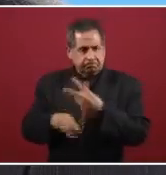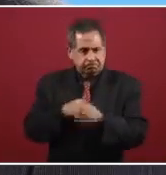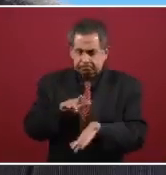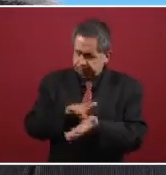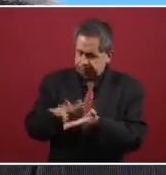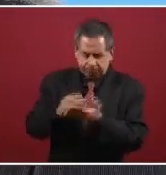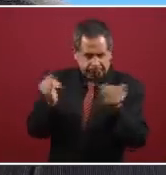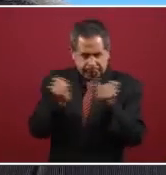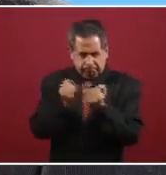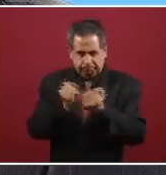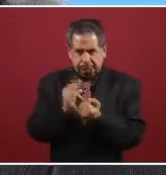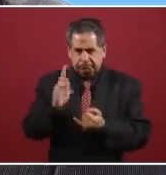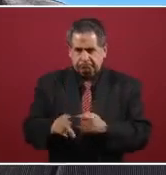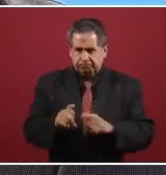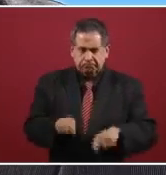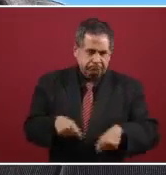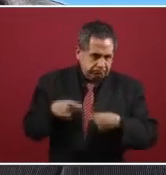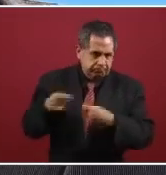también.